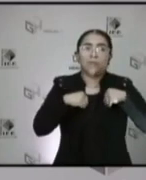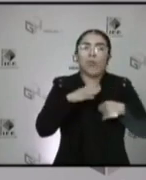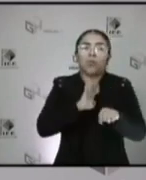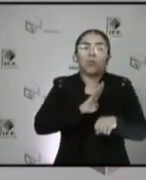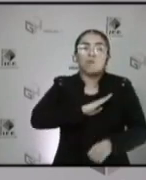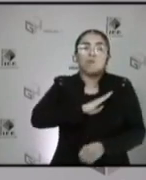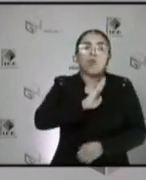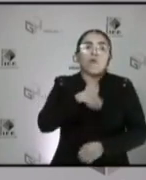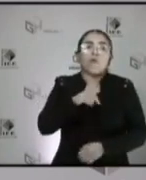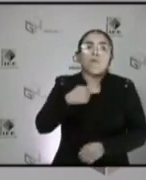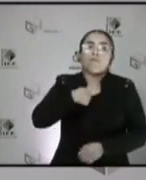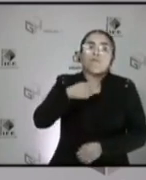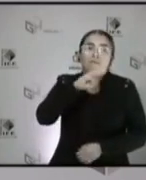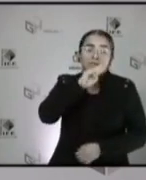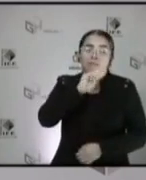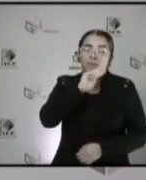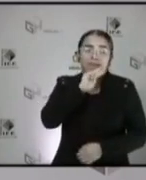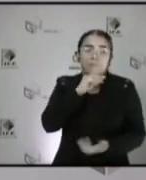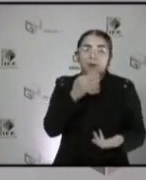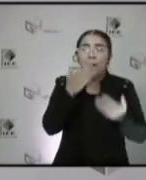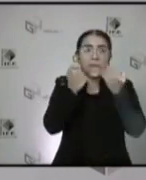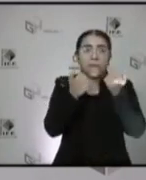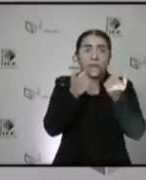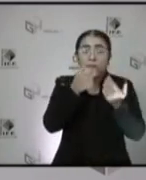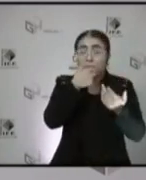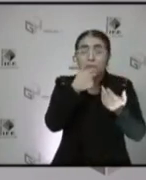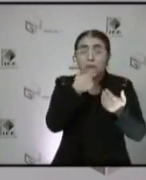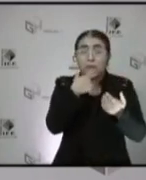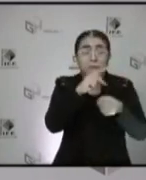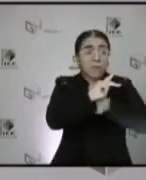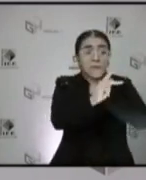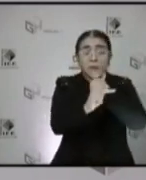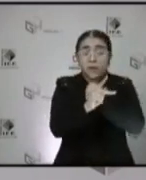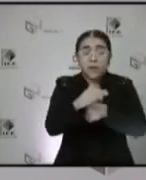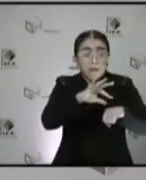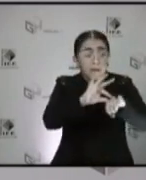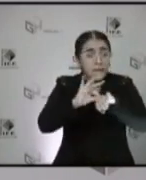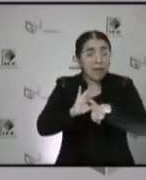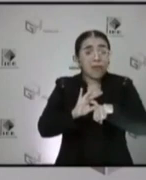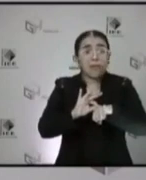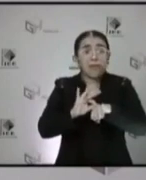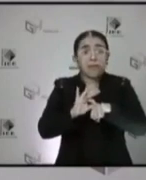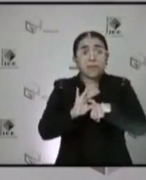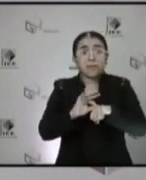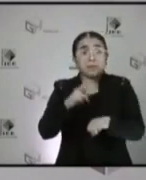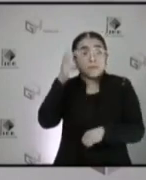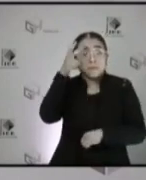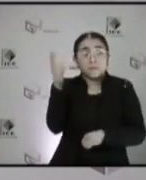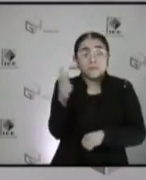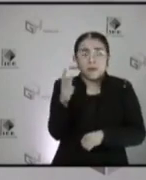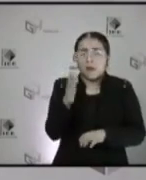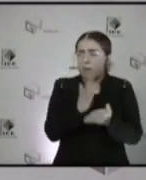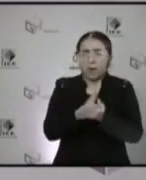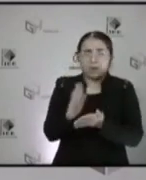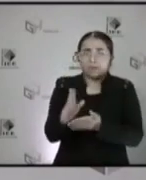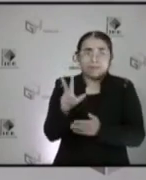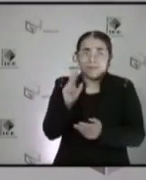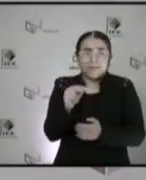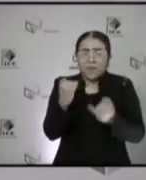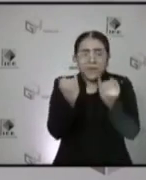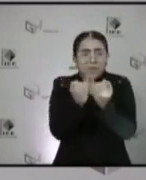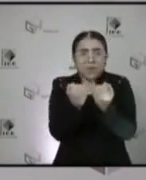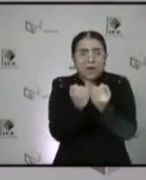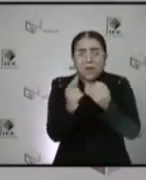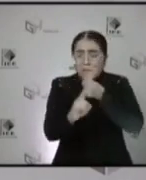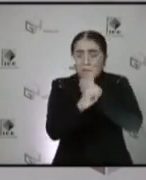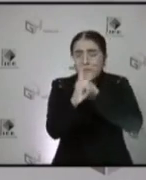madre. La falta de medicamentos en todo el país es una realidad, y en Hidalgo no es la excepción. ¿A qué se debe?